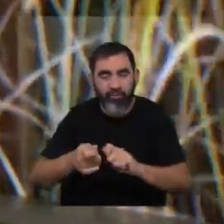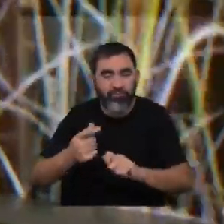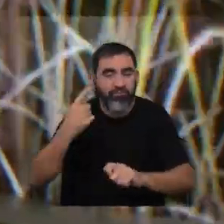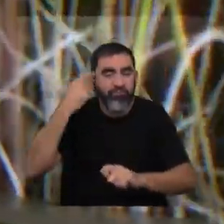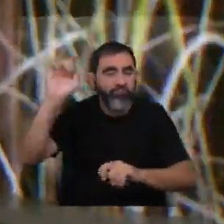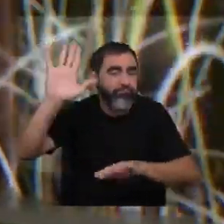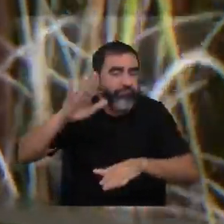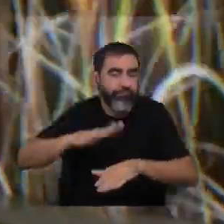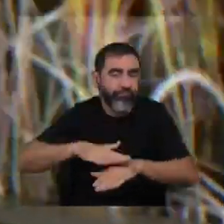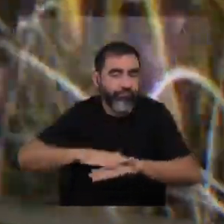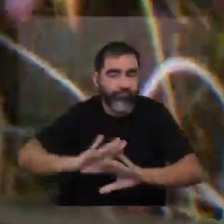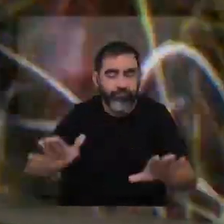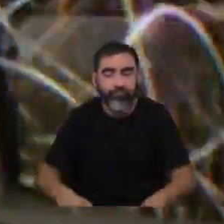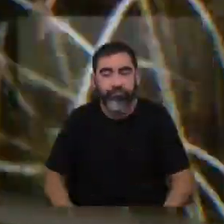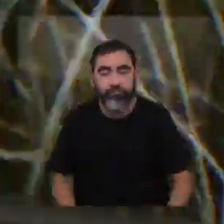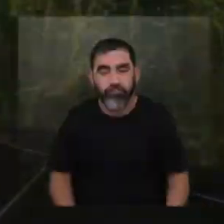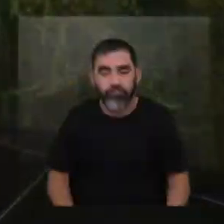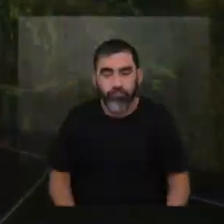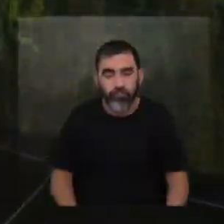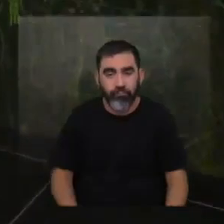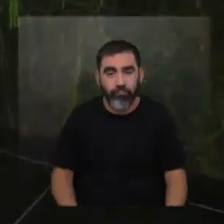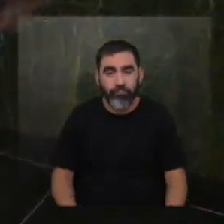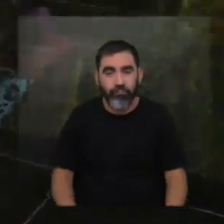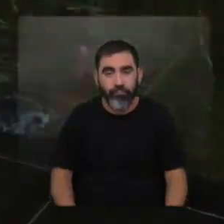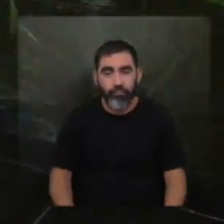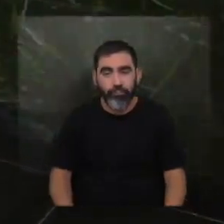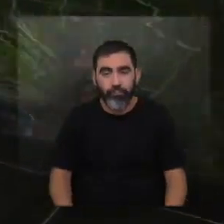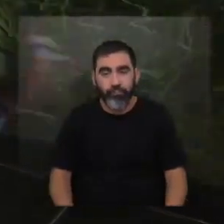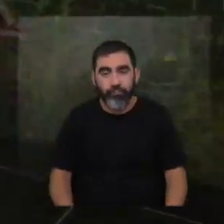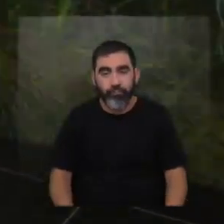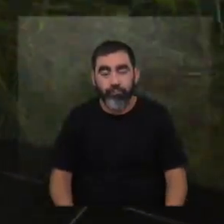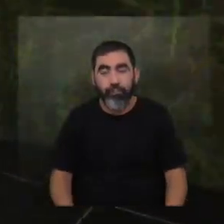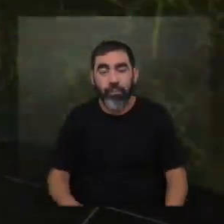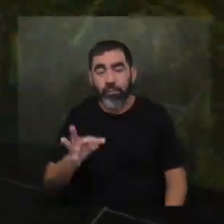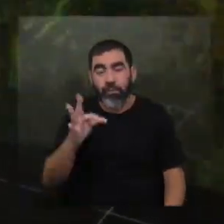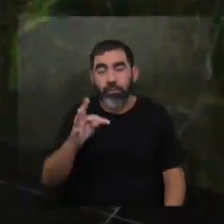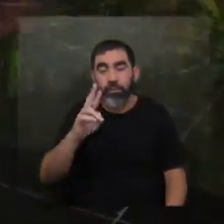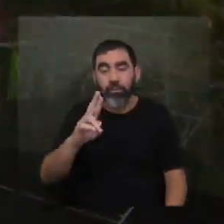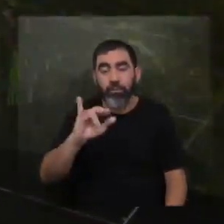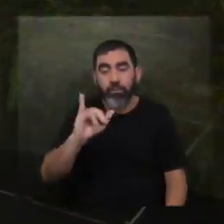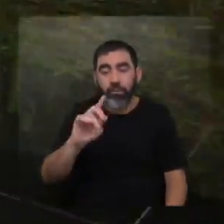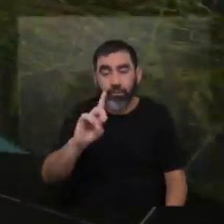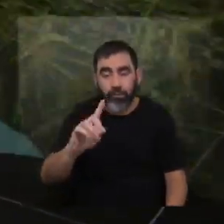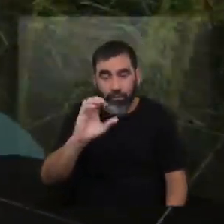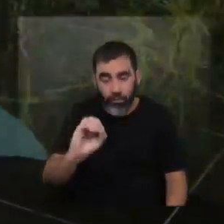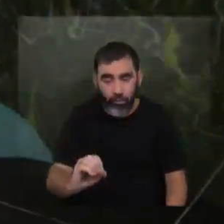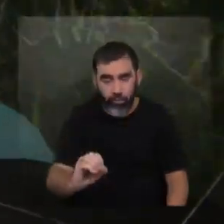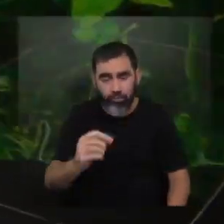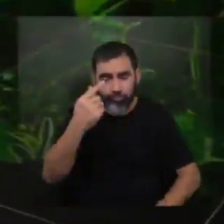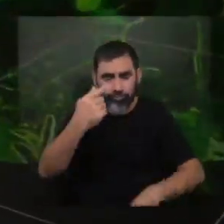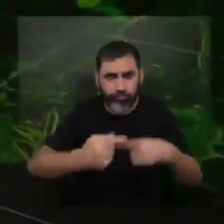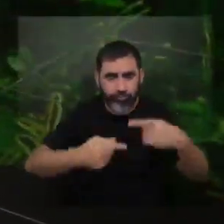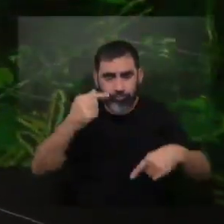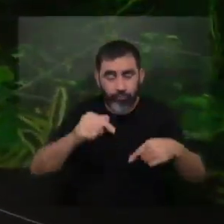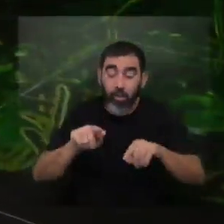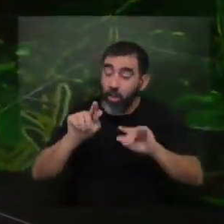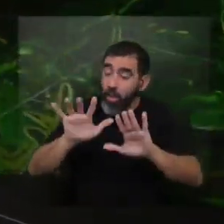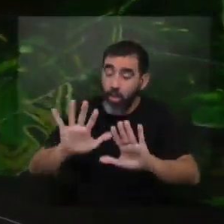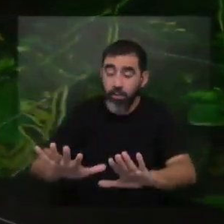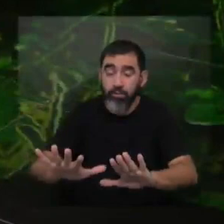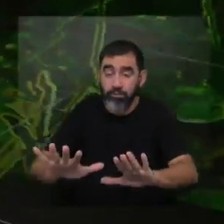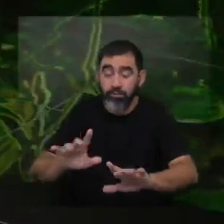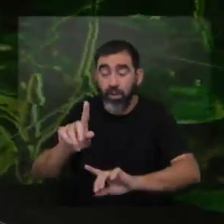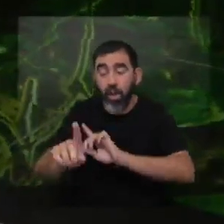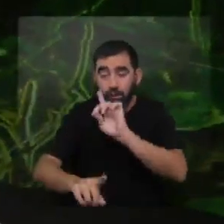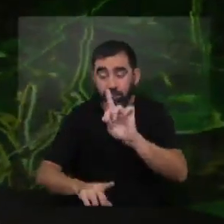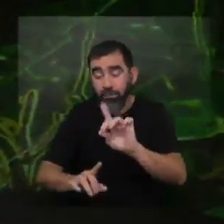Tirar al bulto. Claro. Y así, por ejemplo, hay los trigos que hay hoy en día, las variedades de trigos, vienen, o